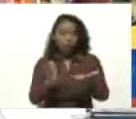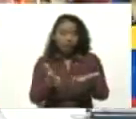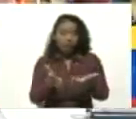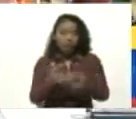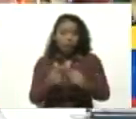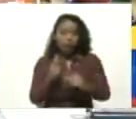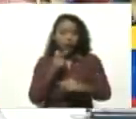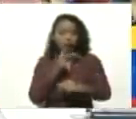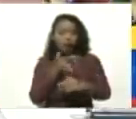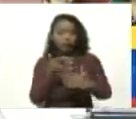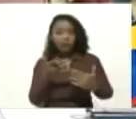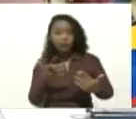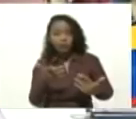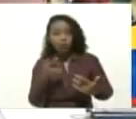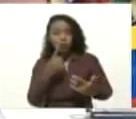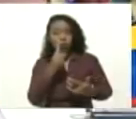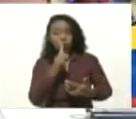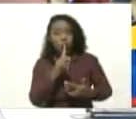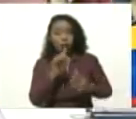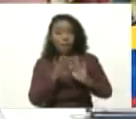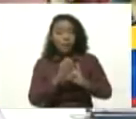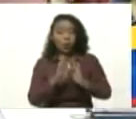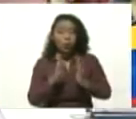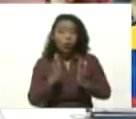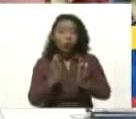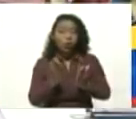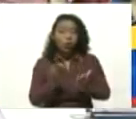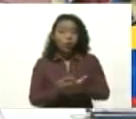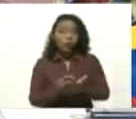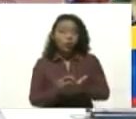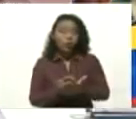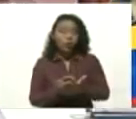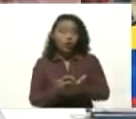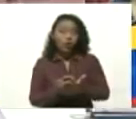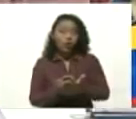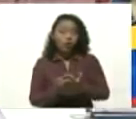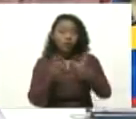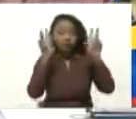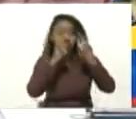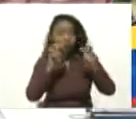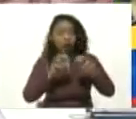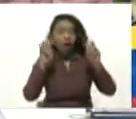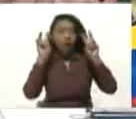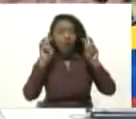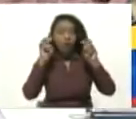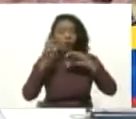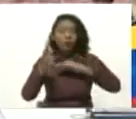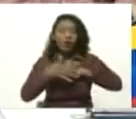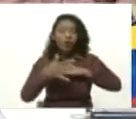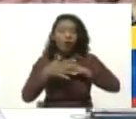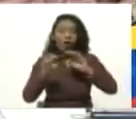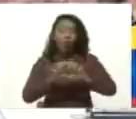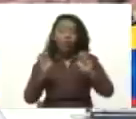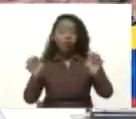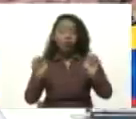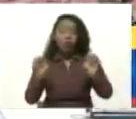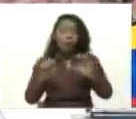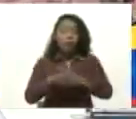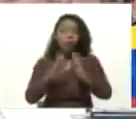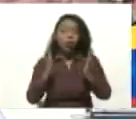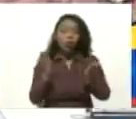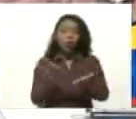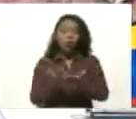Pero hay un mundo por explorar en las nuevas tecnologías de la educación en el mundo.